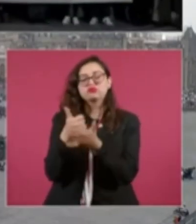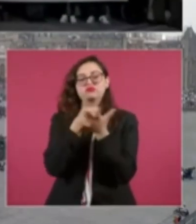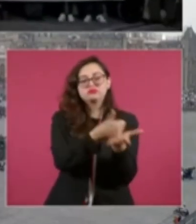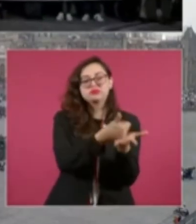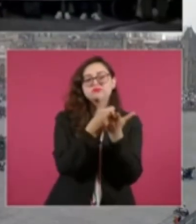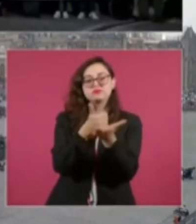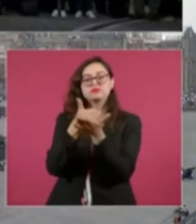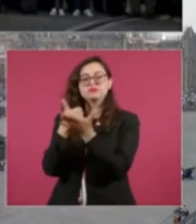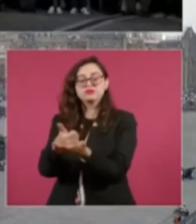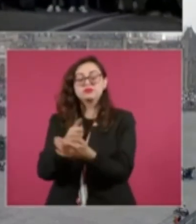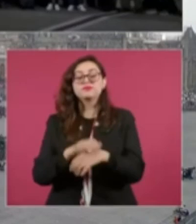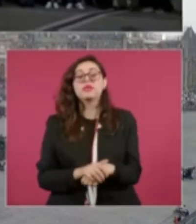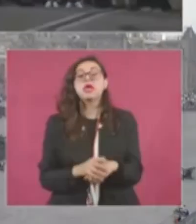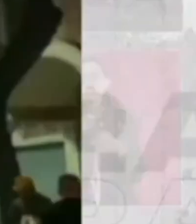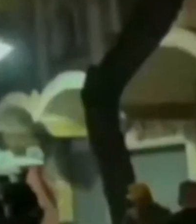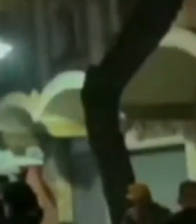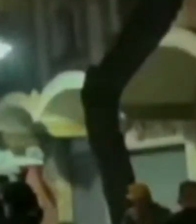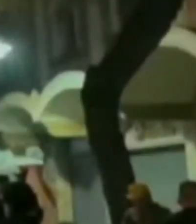Serrano.